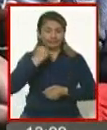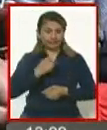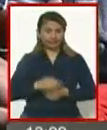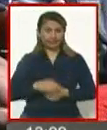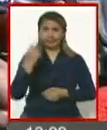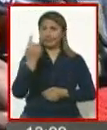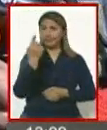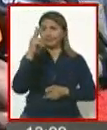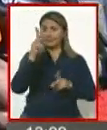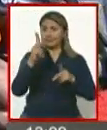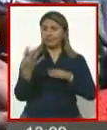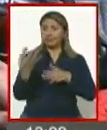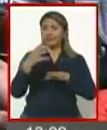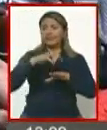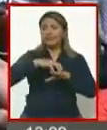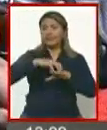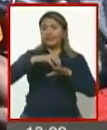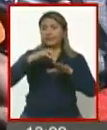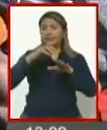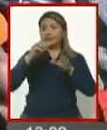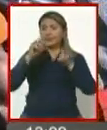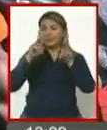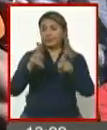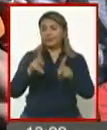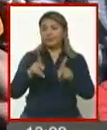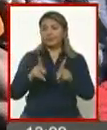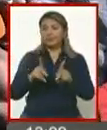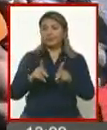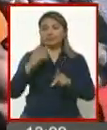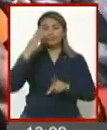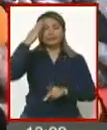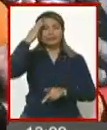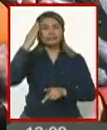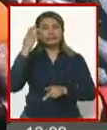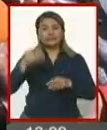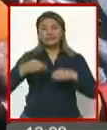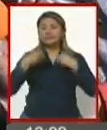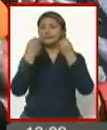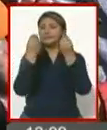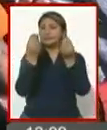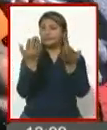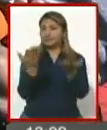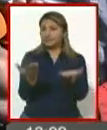de una persona que de un vehículo saca su cabeza y le alcanza